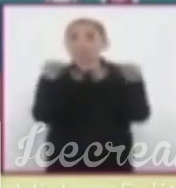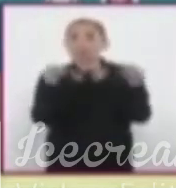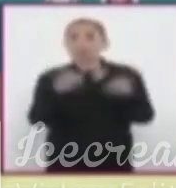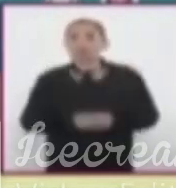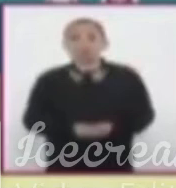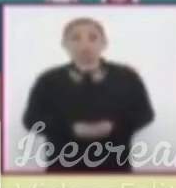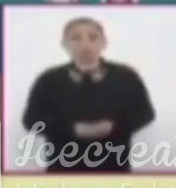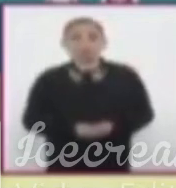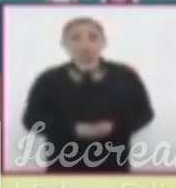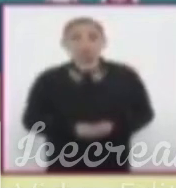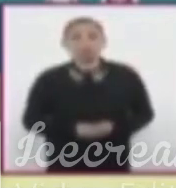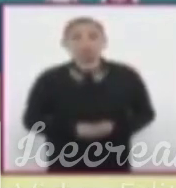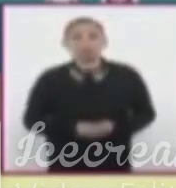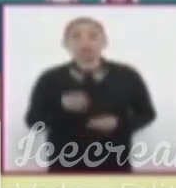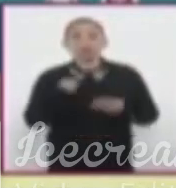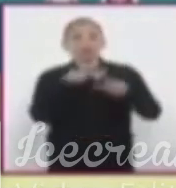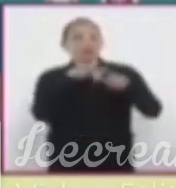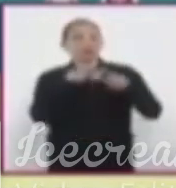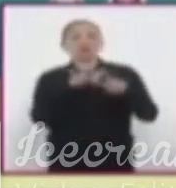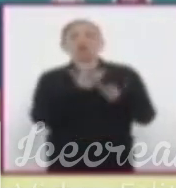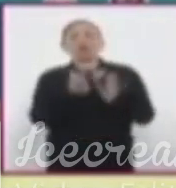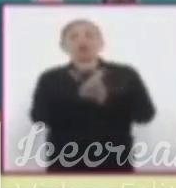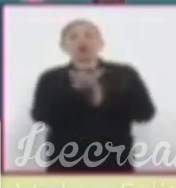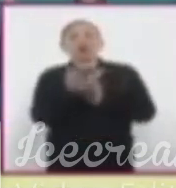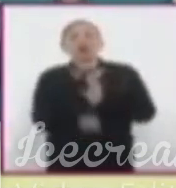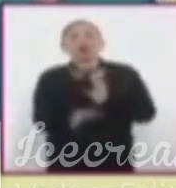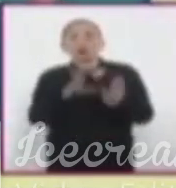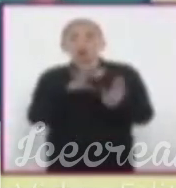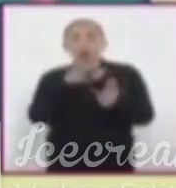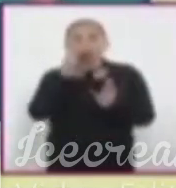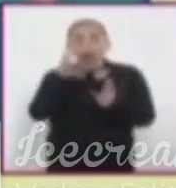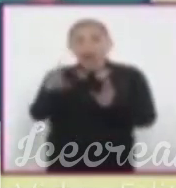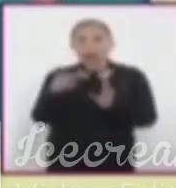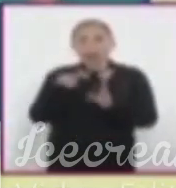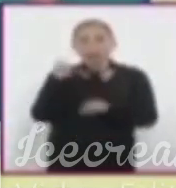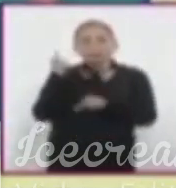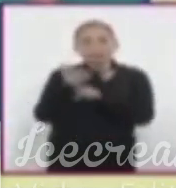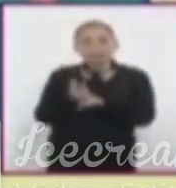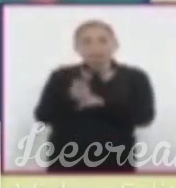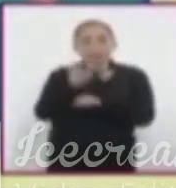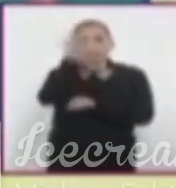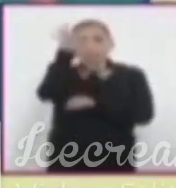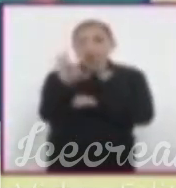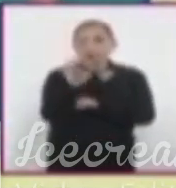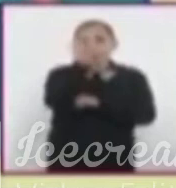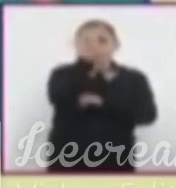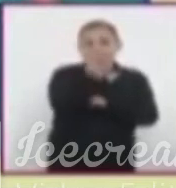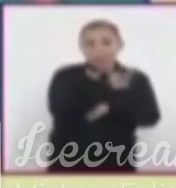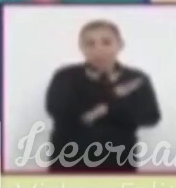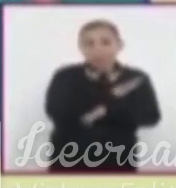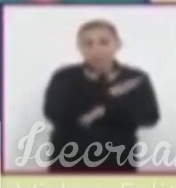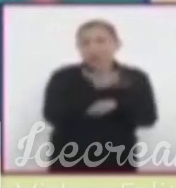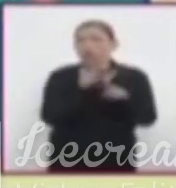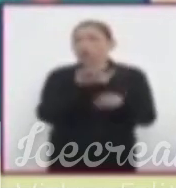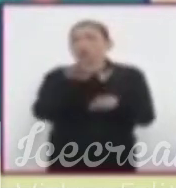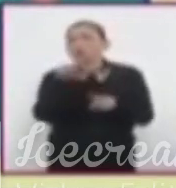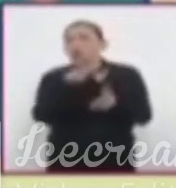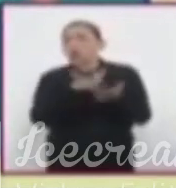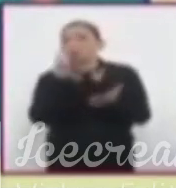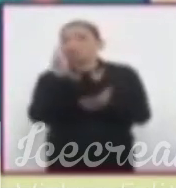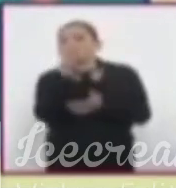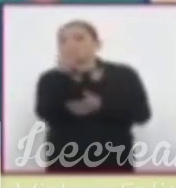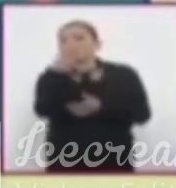desaparecer. Estas son solo algunas de las situaciones en las que podemos encontrar porcentajes. ¿Dónde más los has